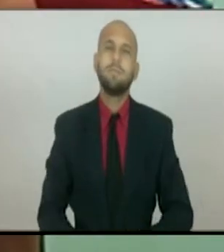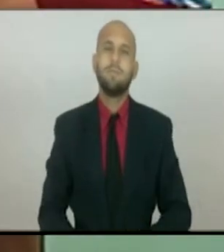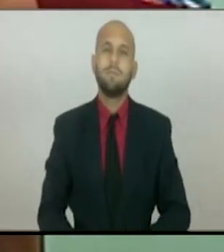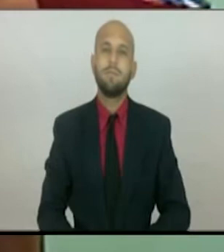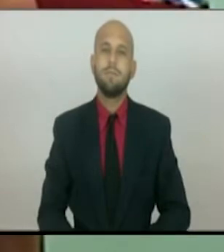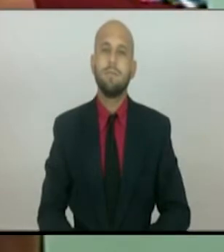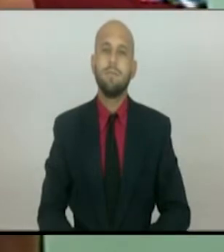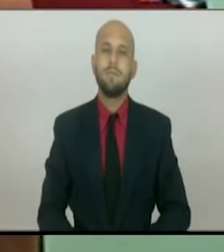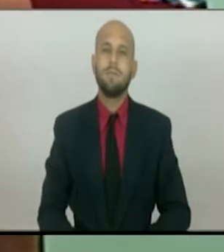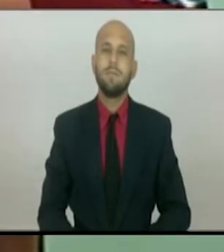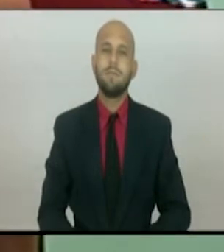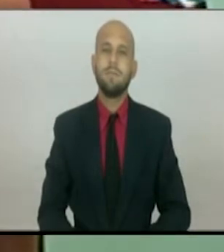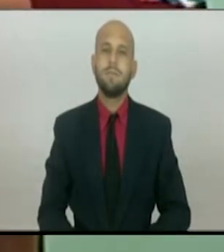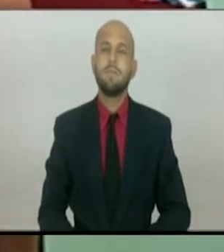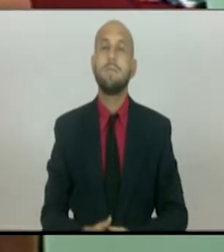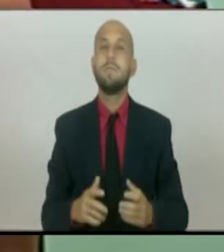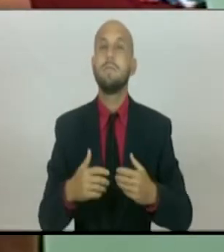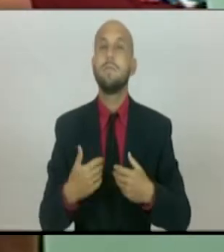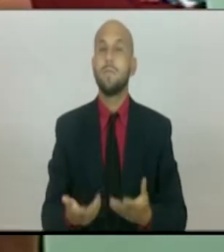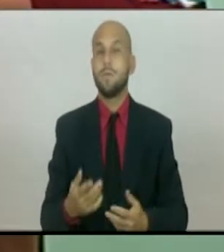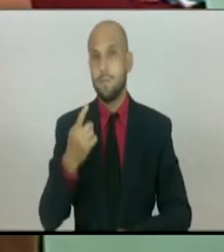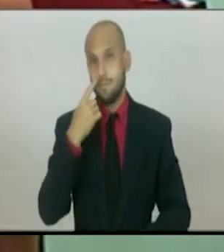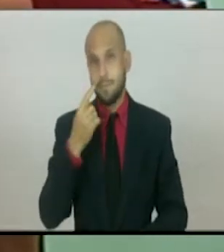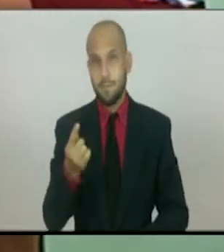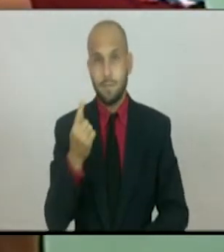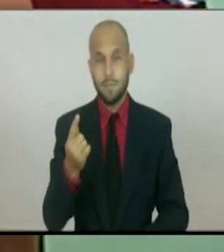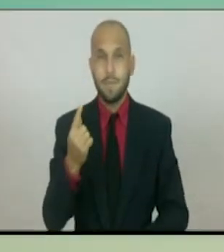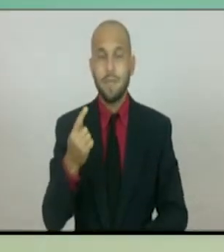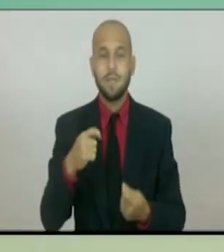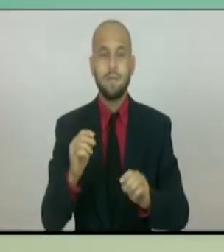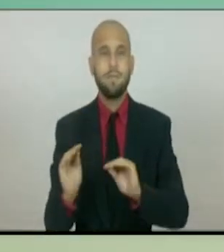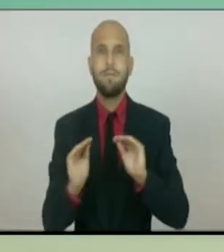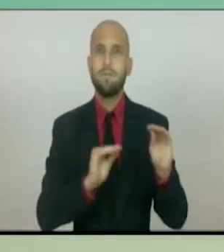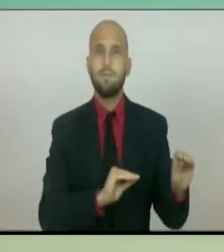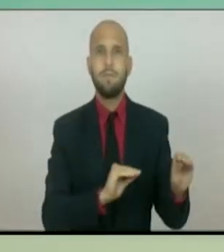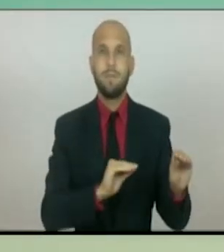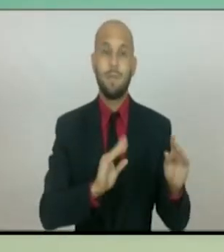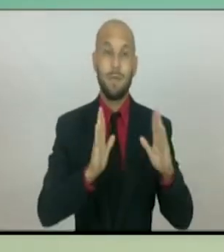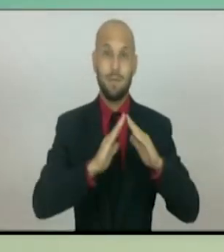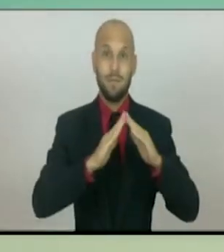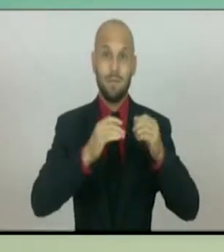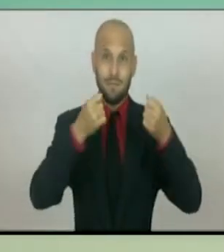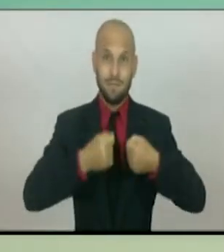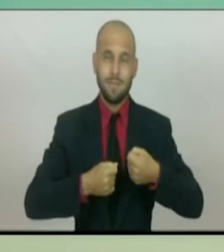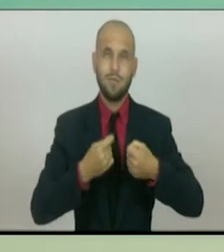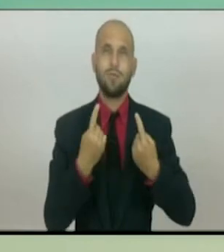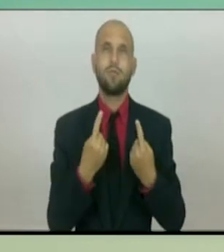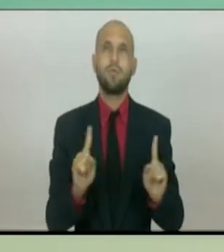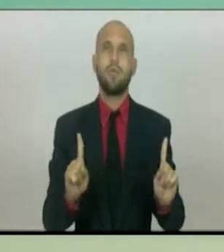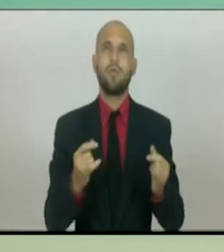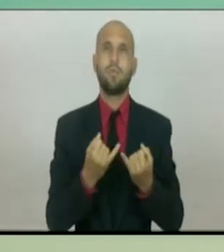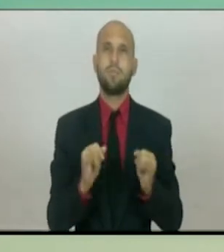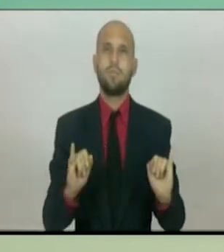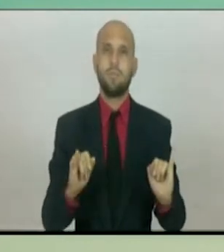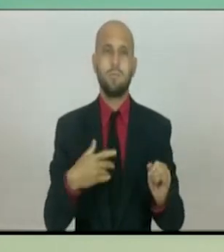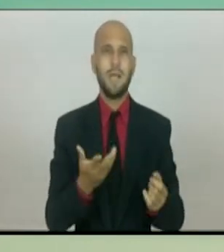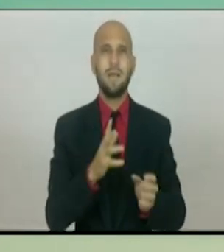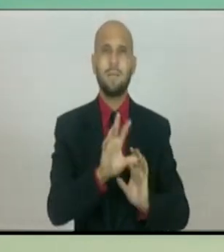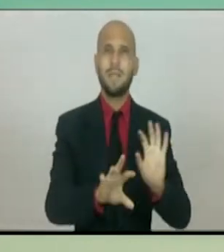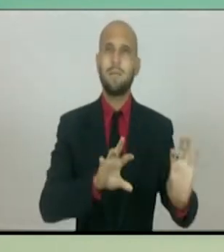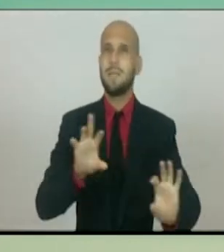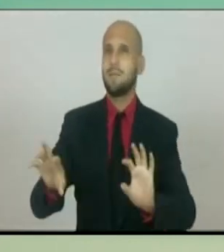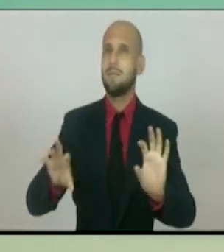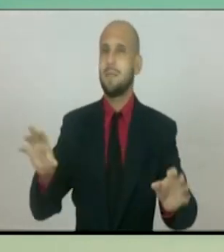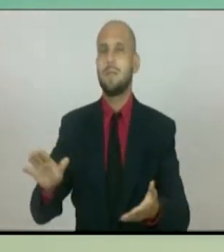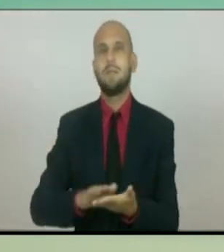¿Por qué se necesita? Porque lo primero es aislar a la persona de la vivienda. ¿Por qué? Porque para que no transmita más la enfermedad allí,